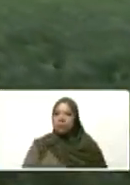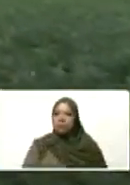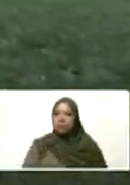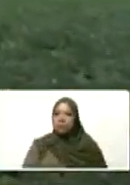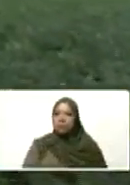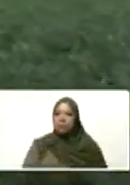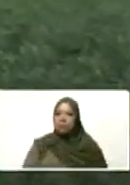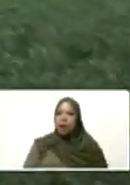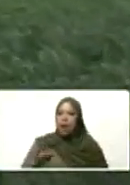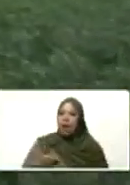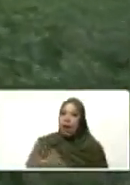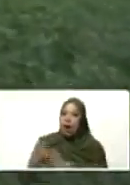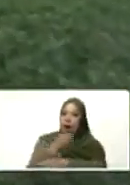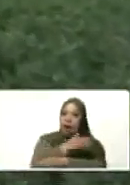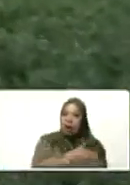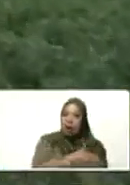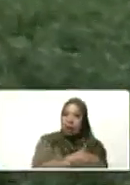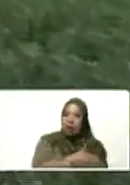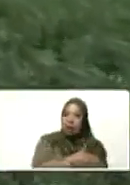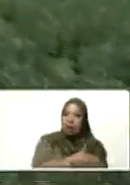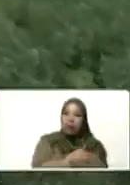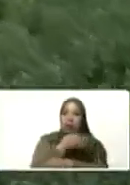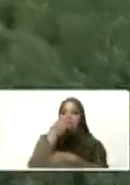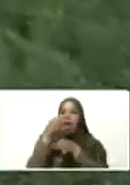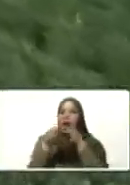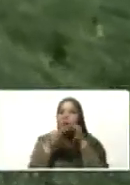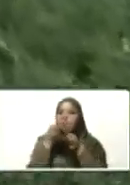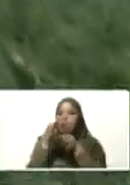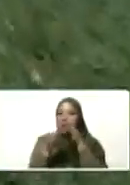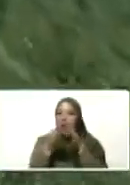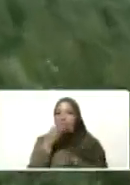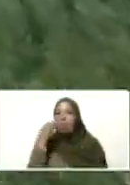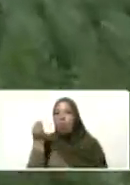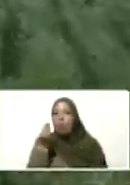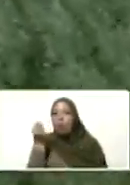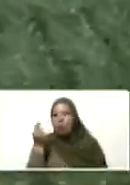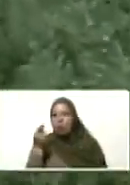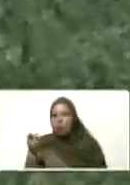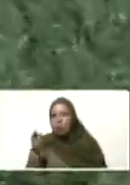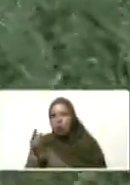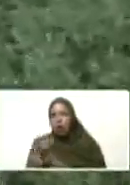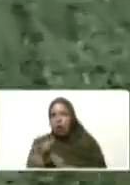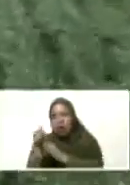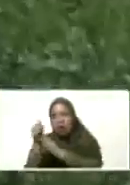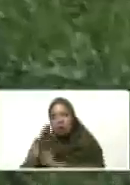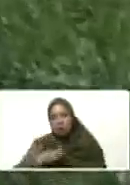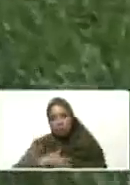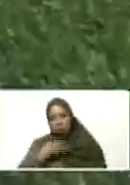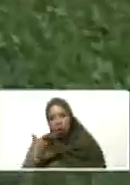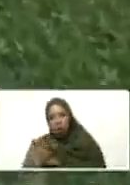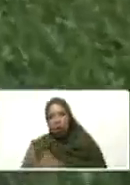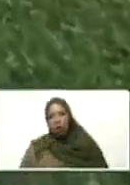Veníamos hablando, porque Ernesto es un joven... Joven líder, ¿puedes?